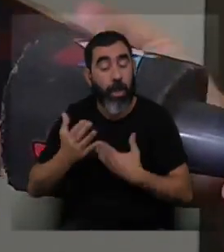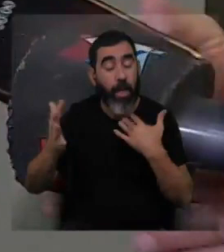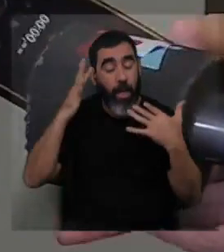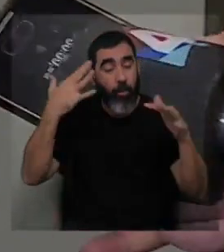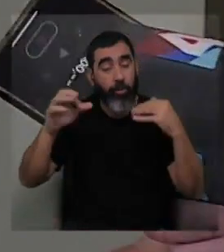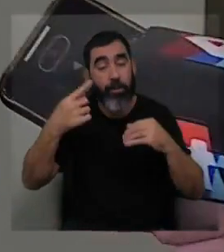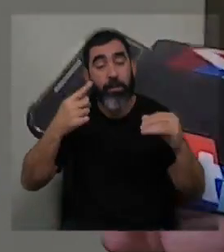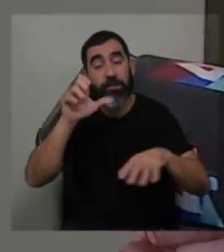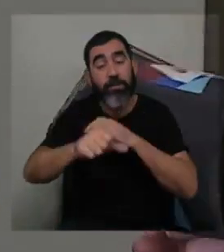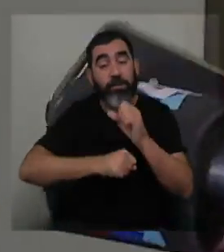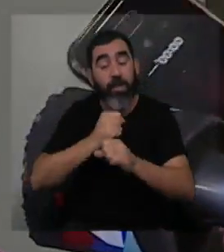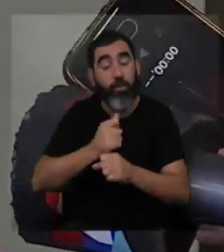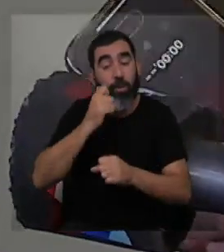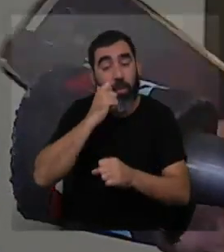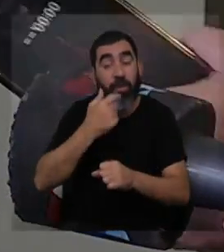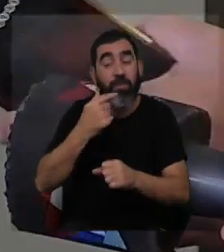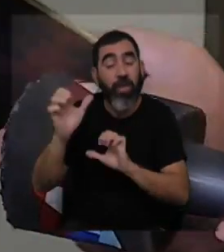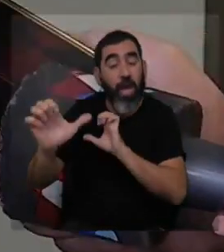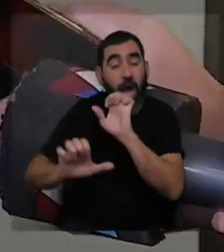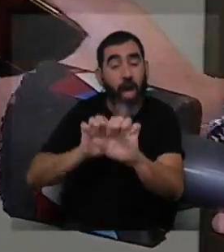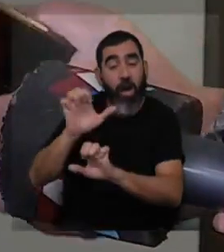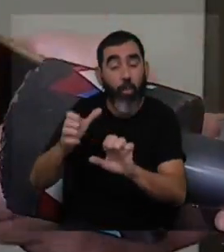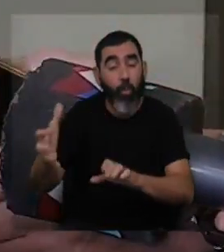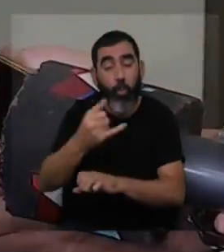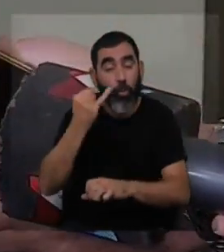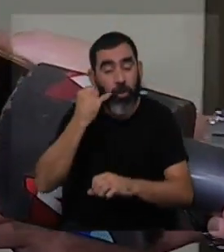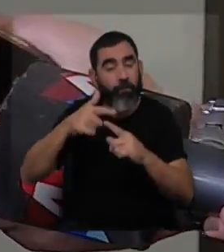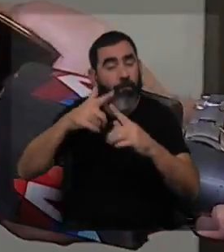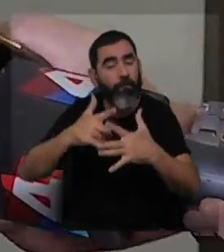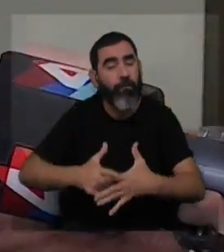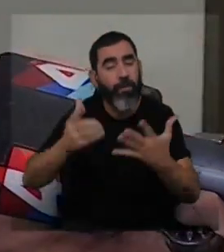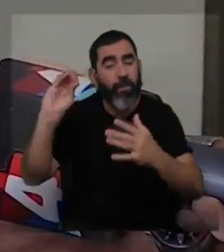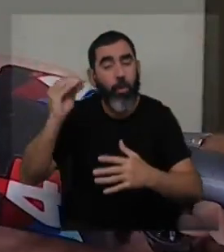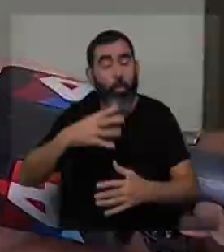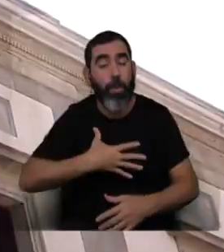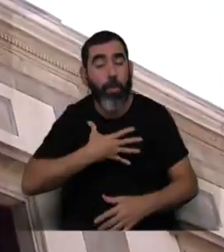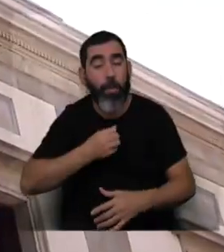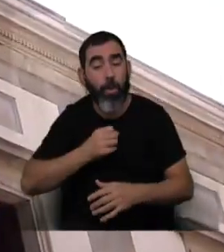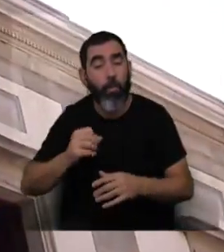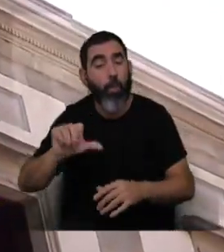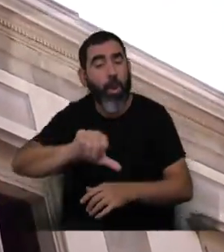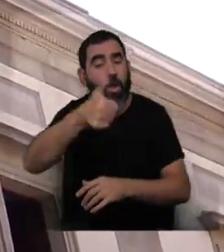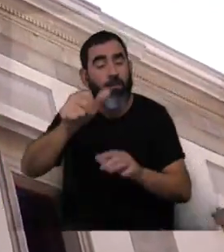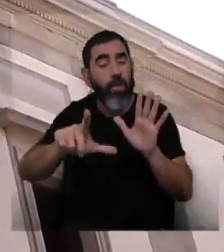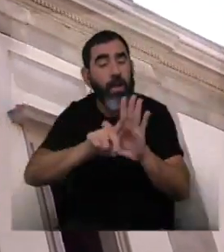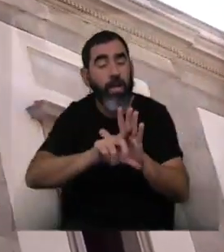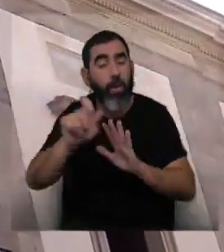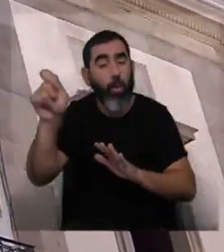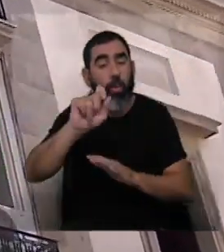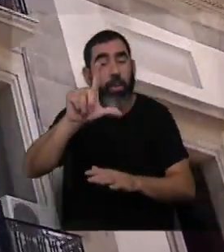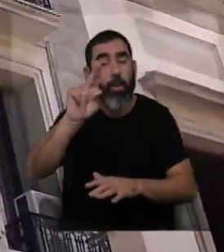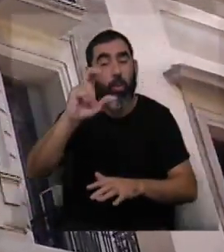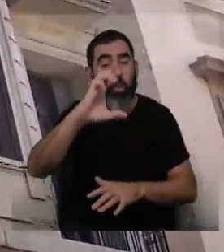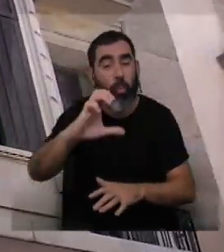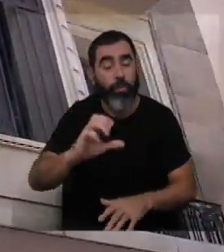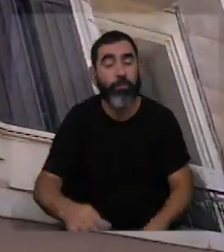de 16 años sobre que habría sido abusada sexualmente en un festejo de la juventud del Partido Nacional por la victoria en el referéndum